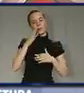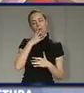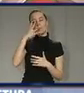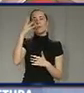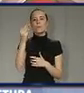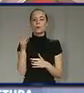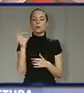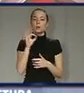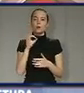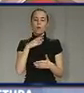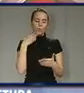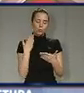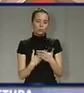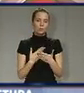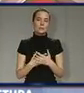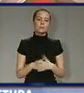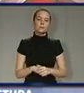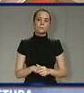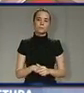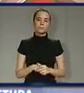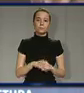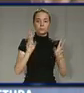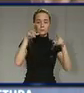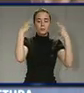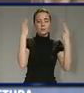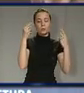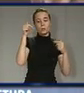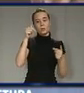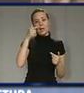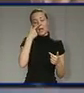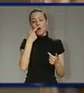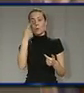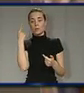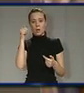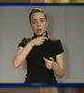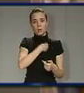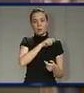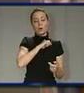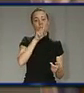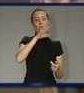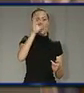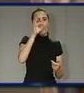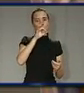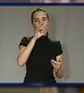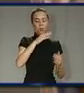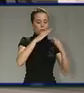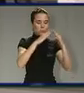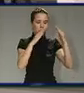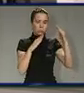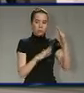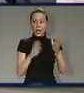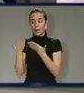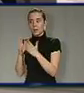...las más románticas o dramáticas. El número de títulos editados en 2011... ...descendió más de un 2%... ...y el de ejemplares impresos en un